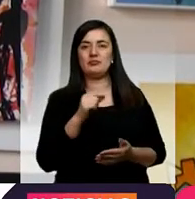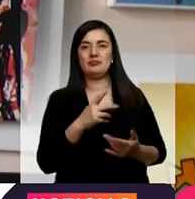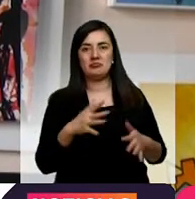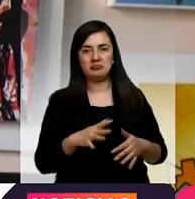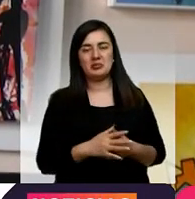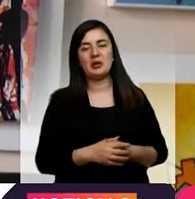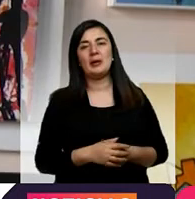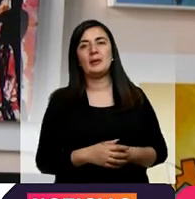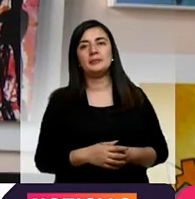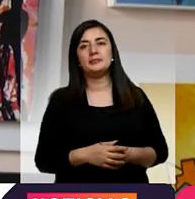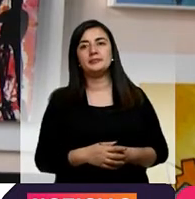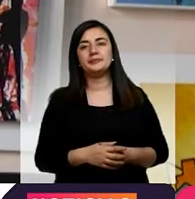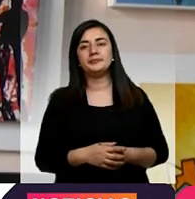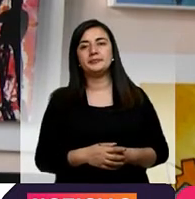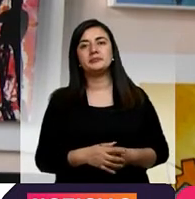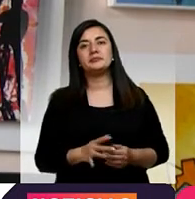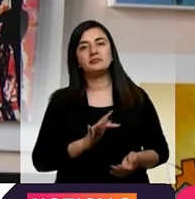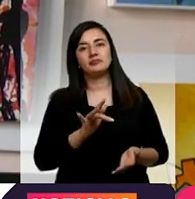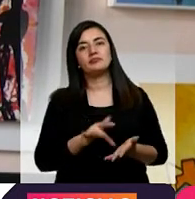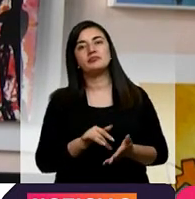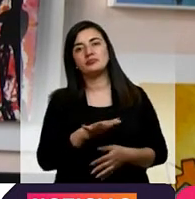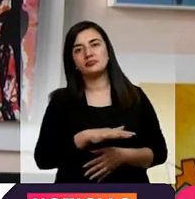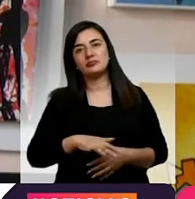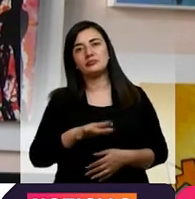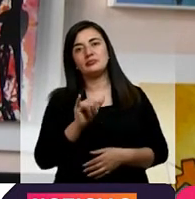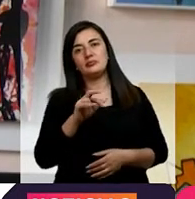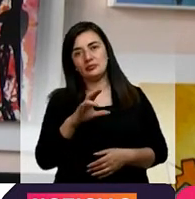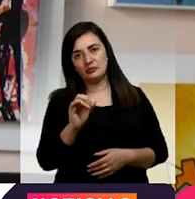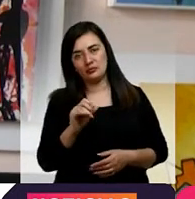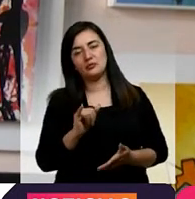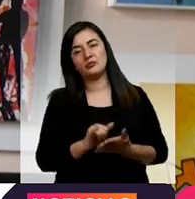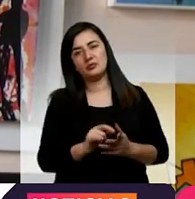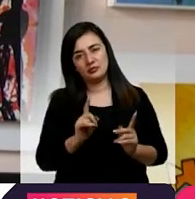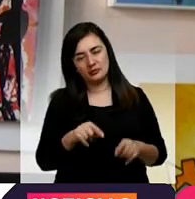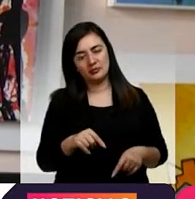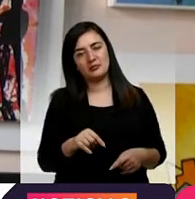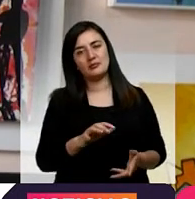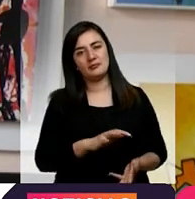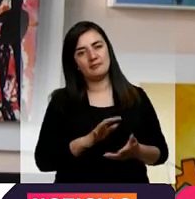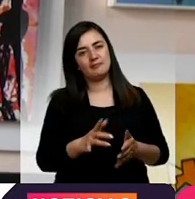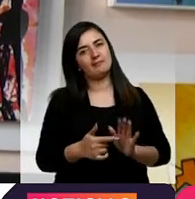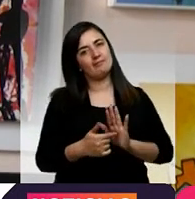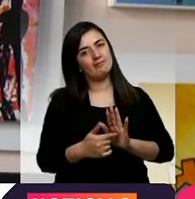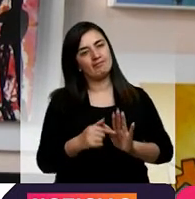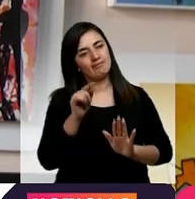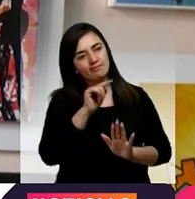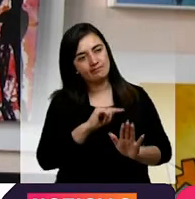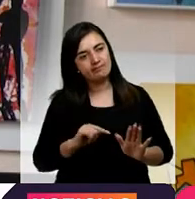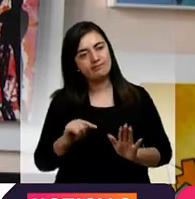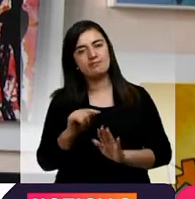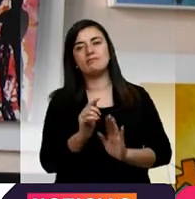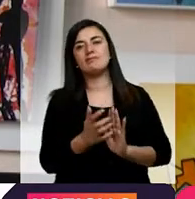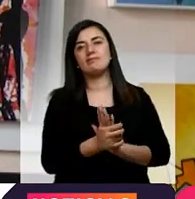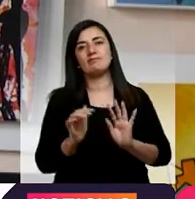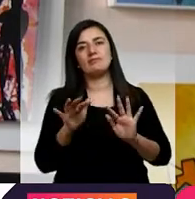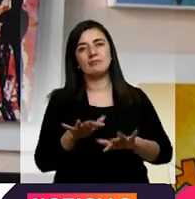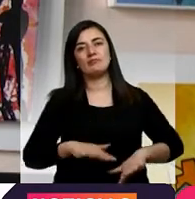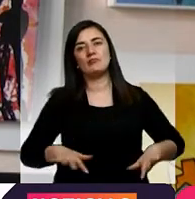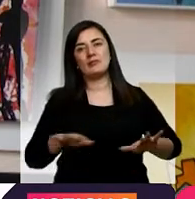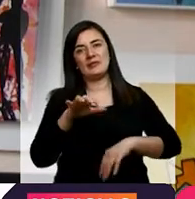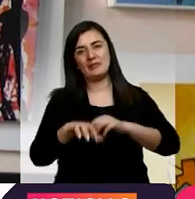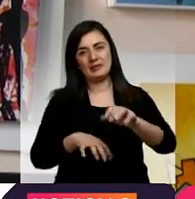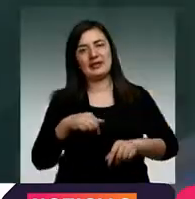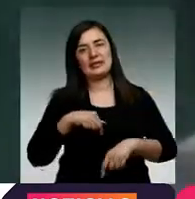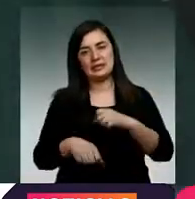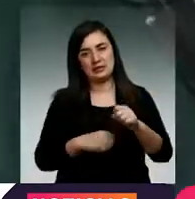estado en el gran fondo también de Nairo Quintana, mostrando mis obras allá en el evento en Villa de Leyva. Este año también vamos a